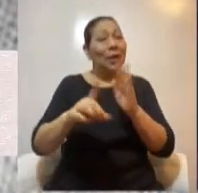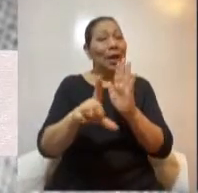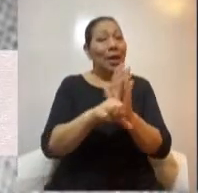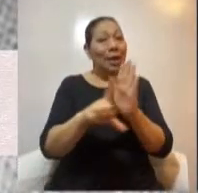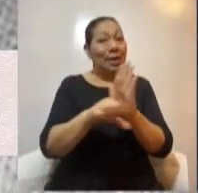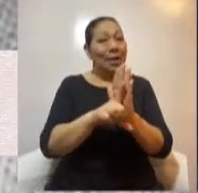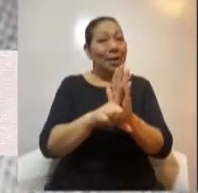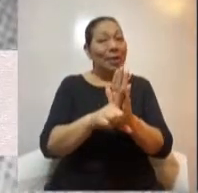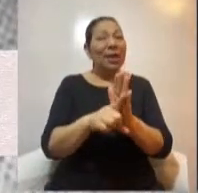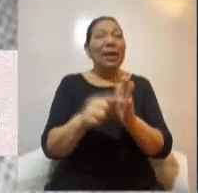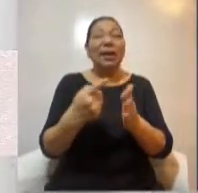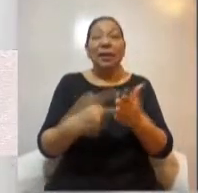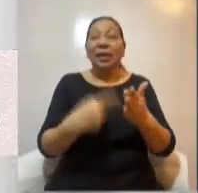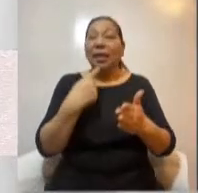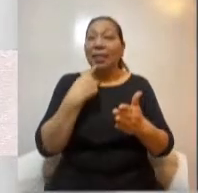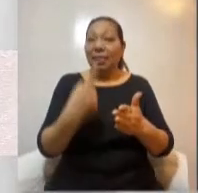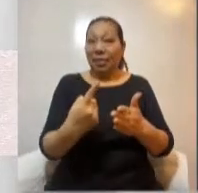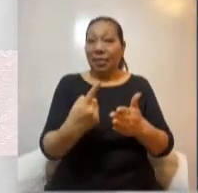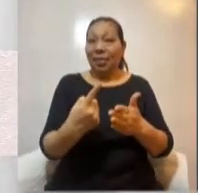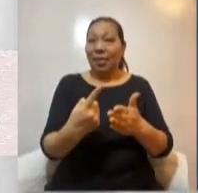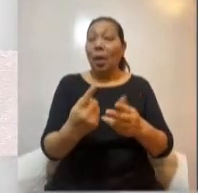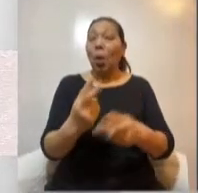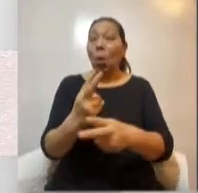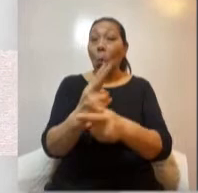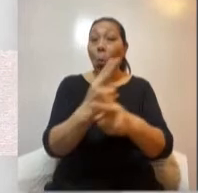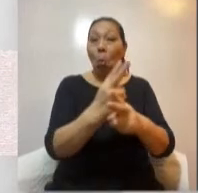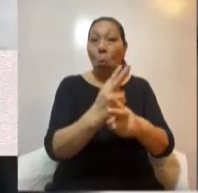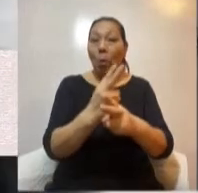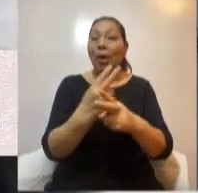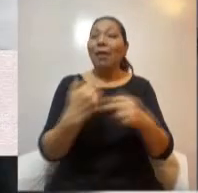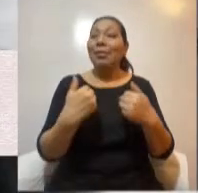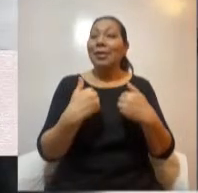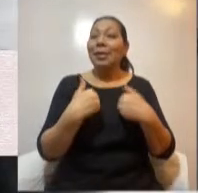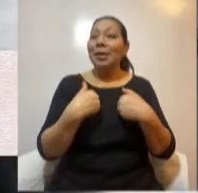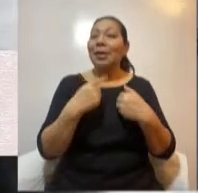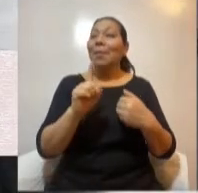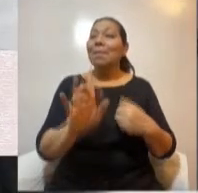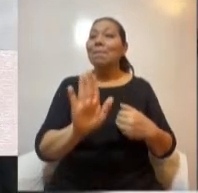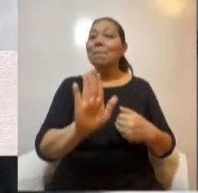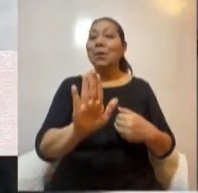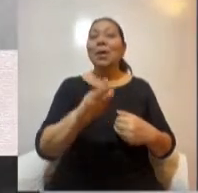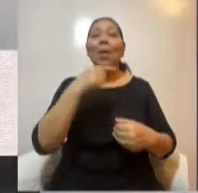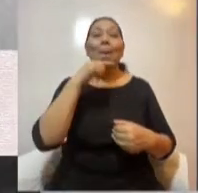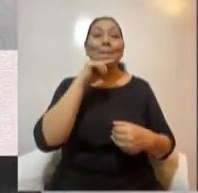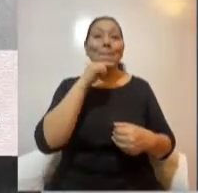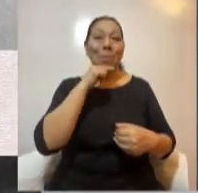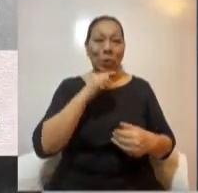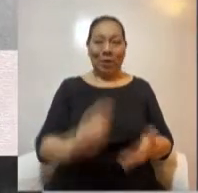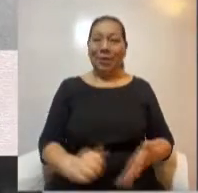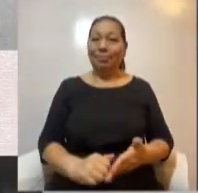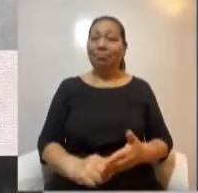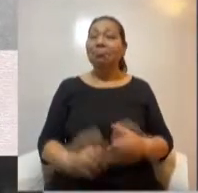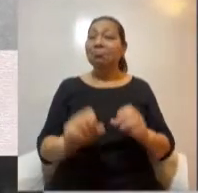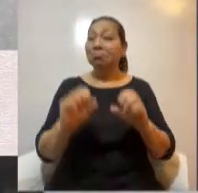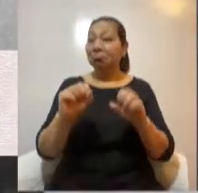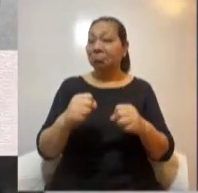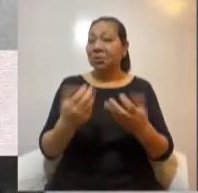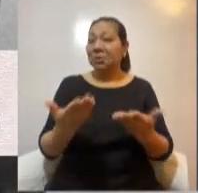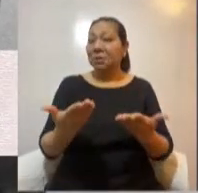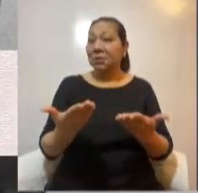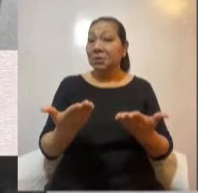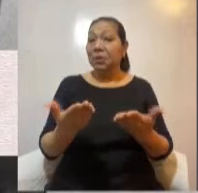base de una ley que presuponía que las cuidadoras deben ser las mujeres. En